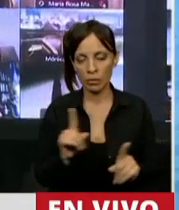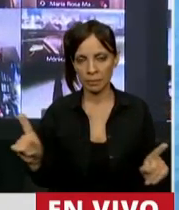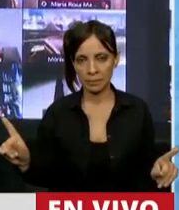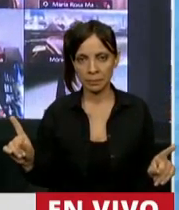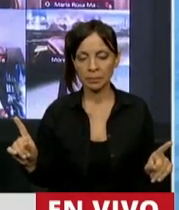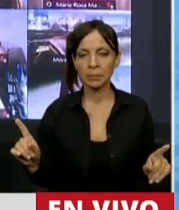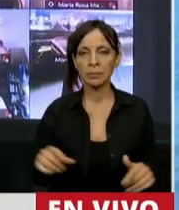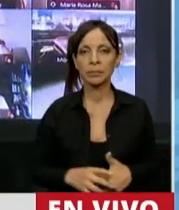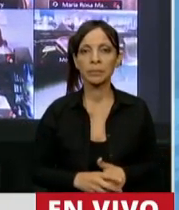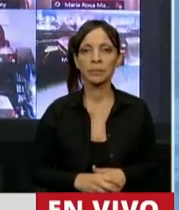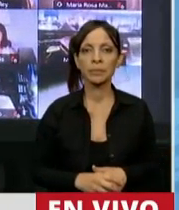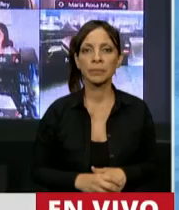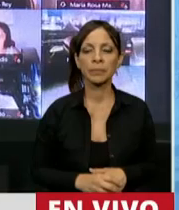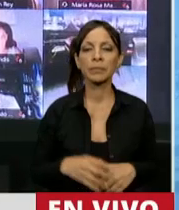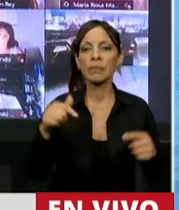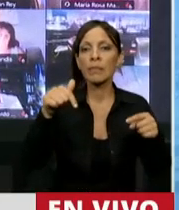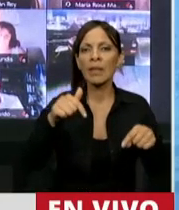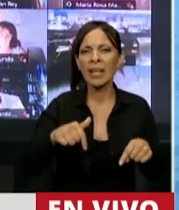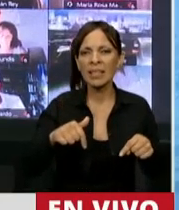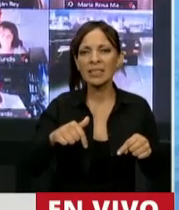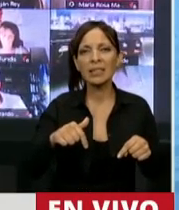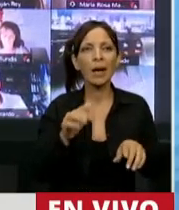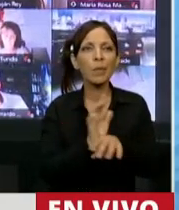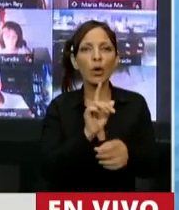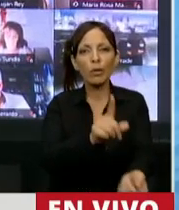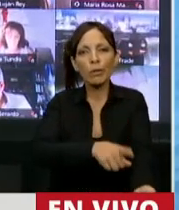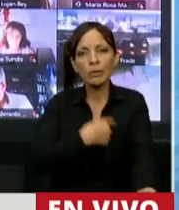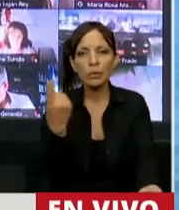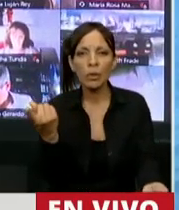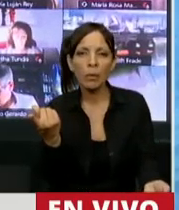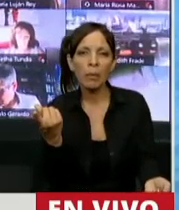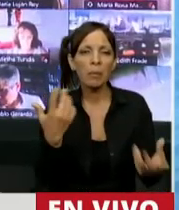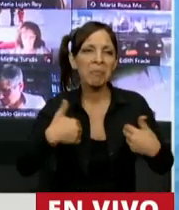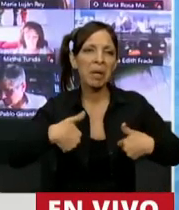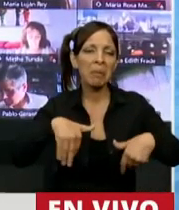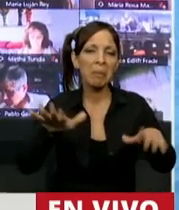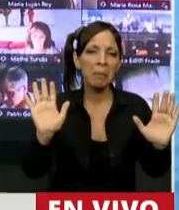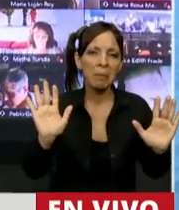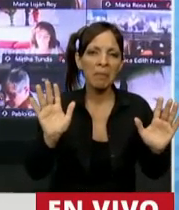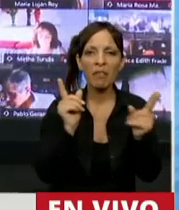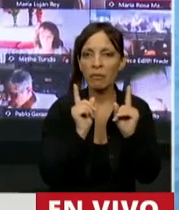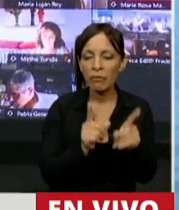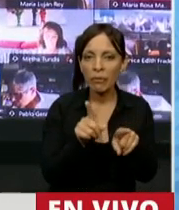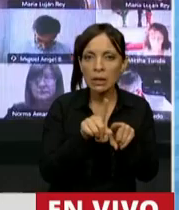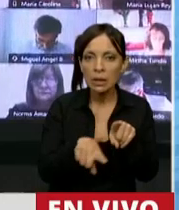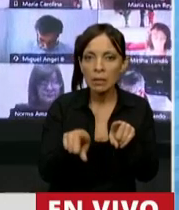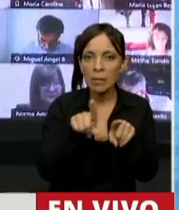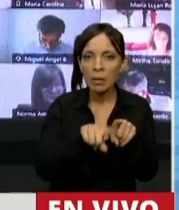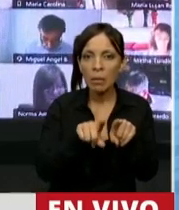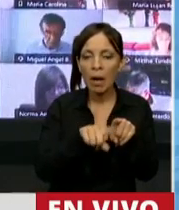menor esta tendencia recidivante y permanente